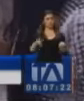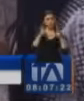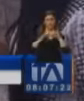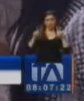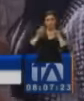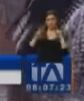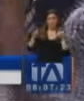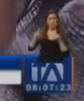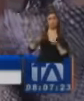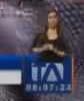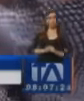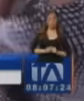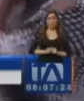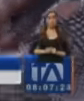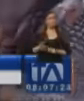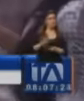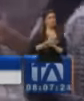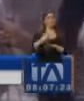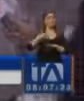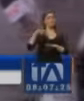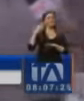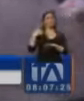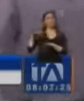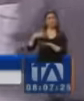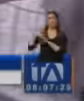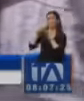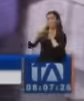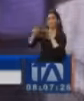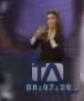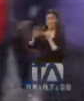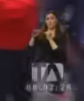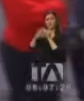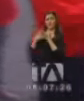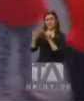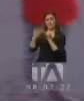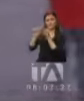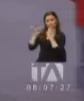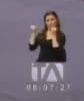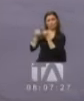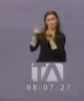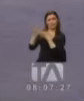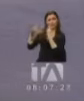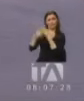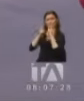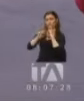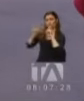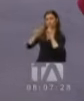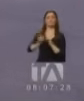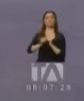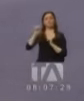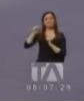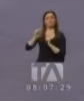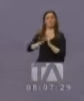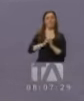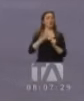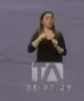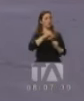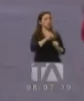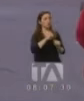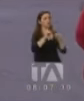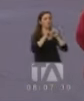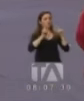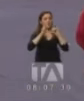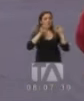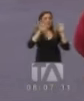Se ha hecho dos asambleas con los señores del municipio, nos han socializado. El tiempo se ha reducido, según nos ¿saben explica. ¿Saben ustedes de